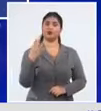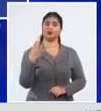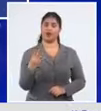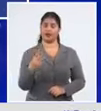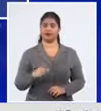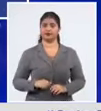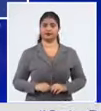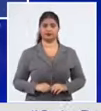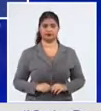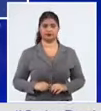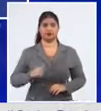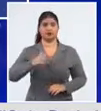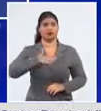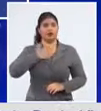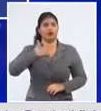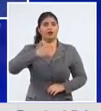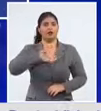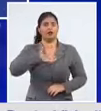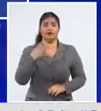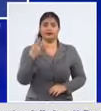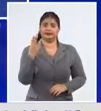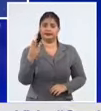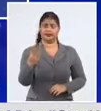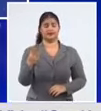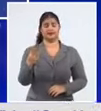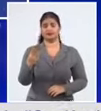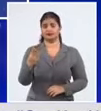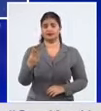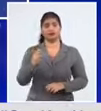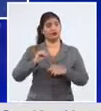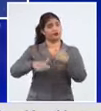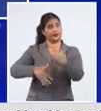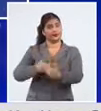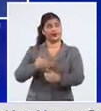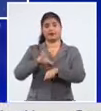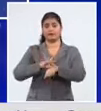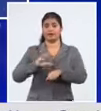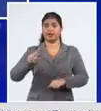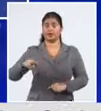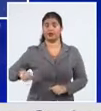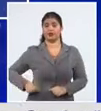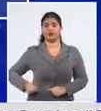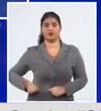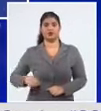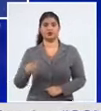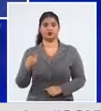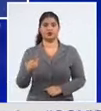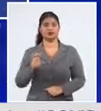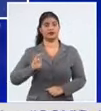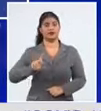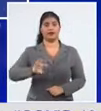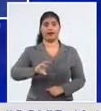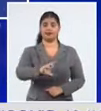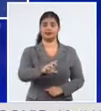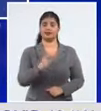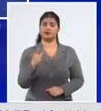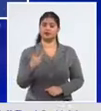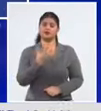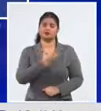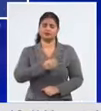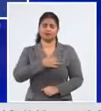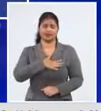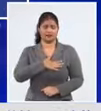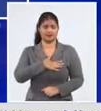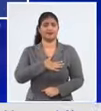asma bronquial, 3. La insuficiencia renal crónica, 2. El cáncer, lamentablemente, 2 personas.